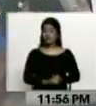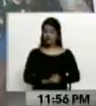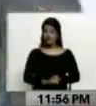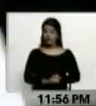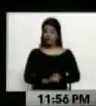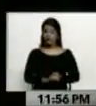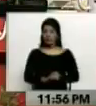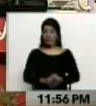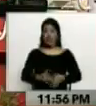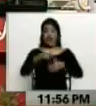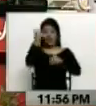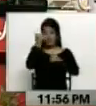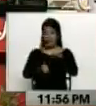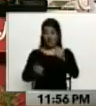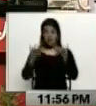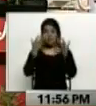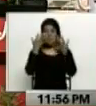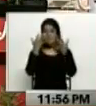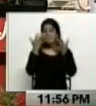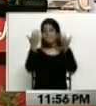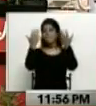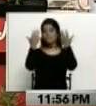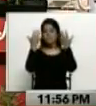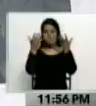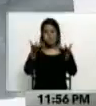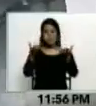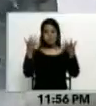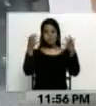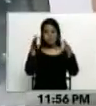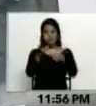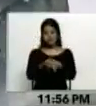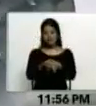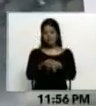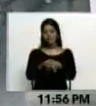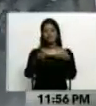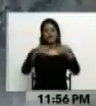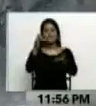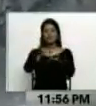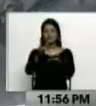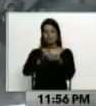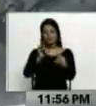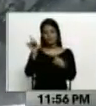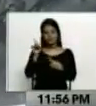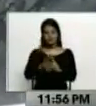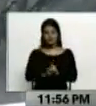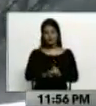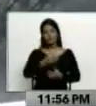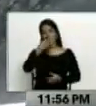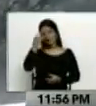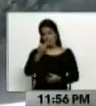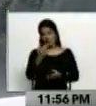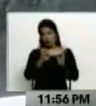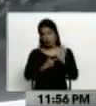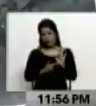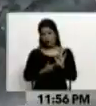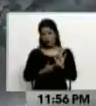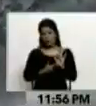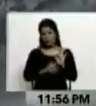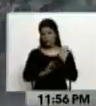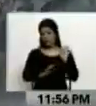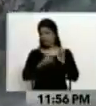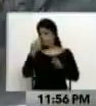miren y aquí está el gentío presente y siempre consecuente Melo Esa es